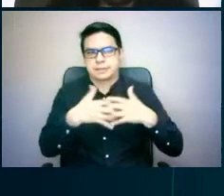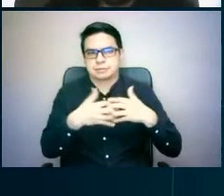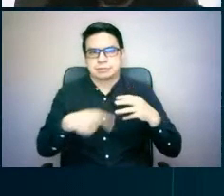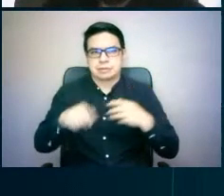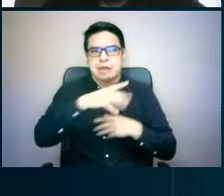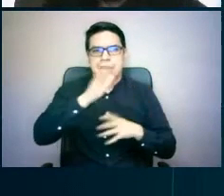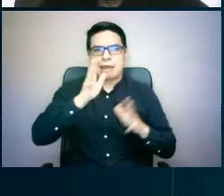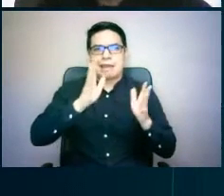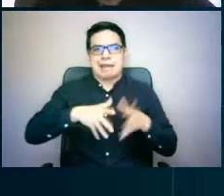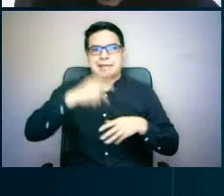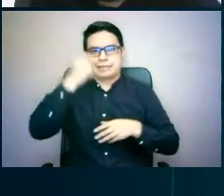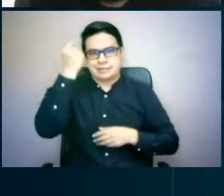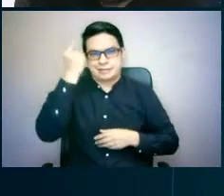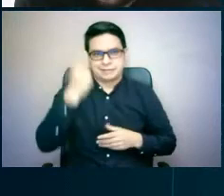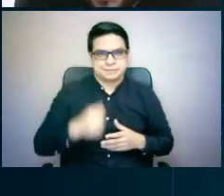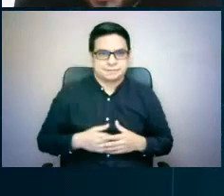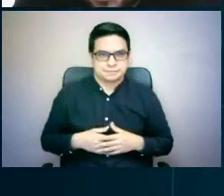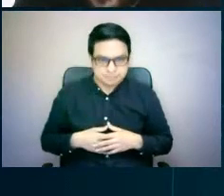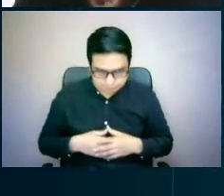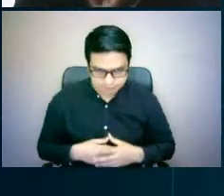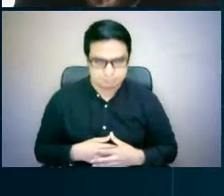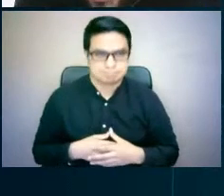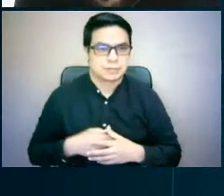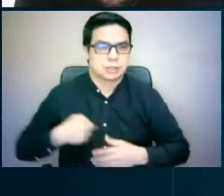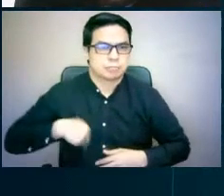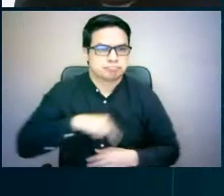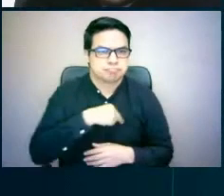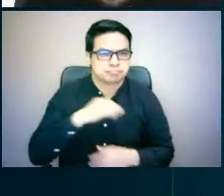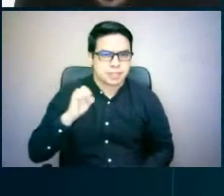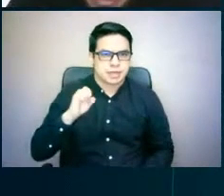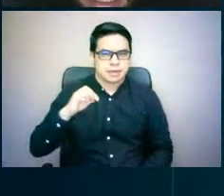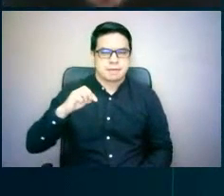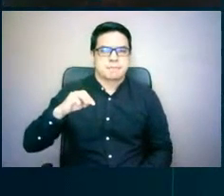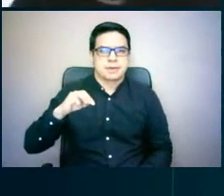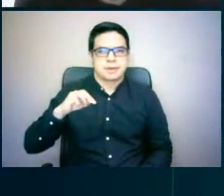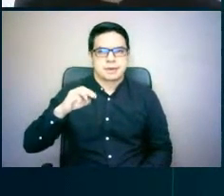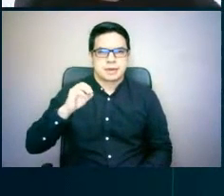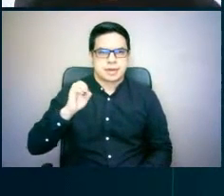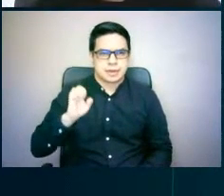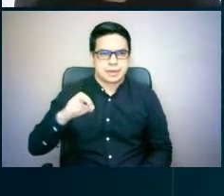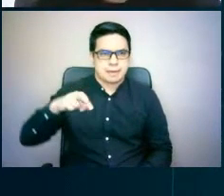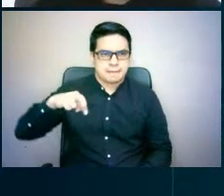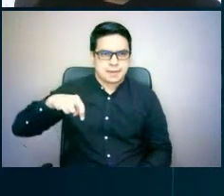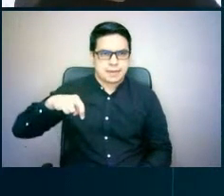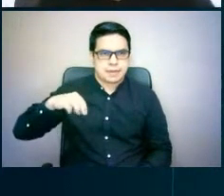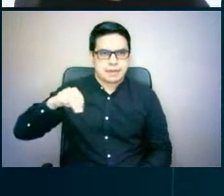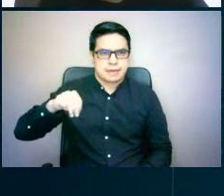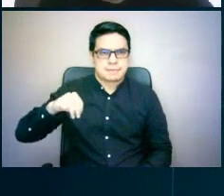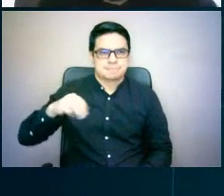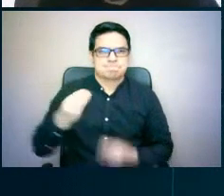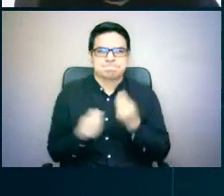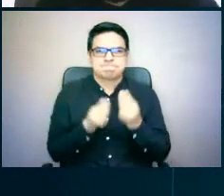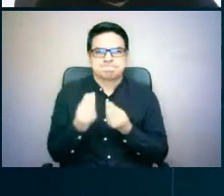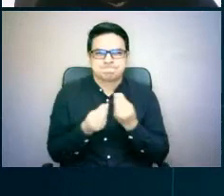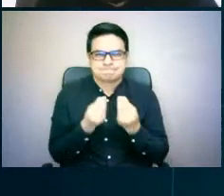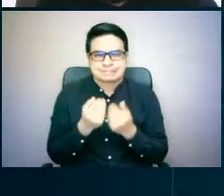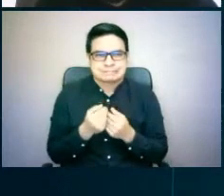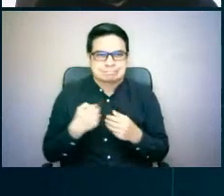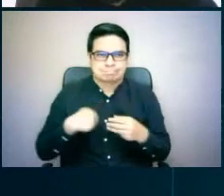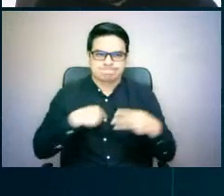intuitiva. Pues ya, ¿en qué estamos en EPM? En EPM estamos